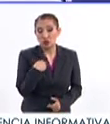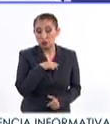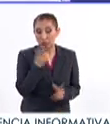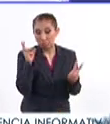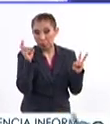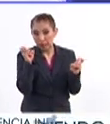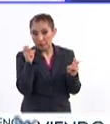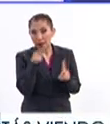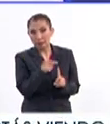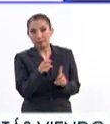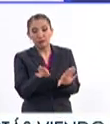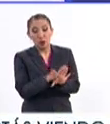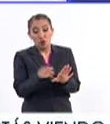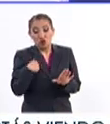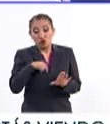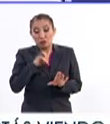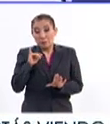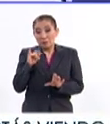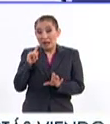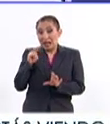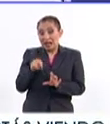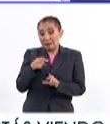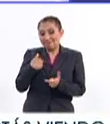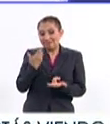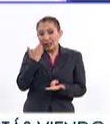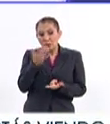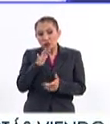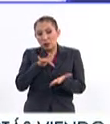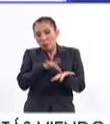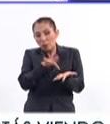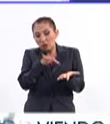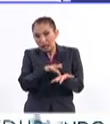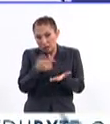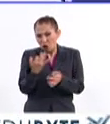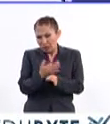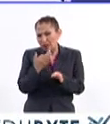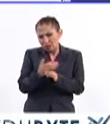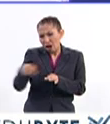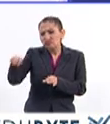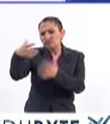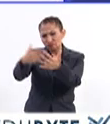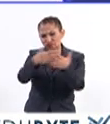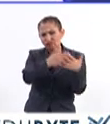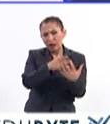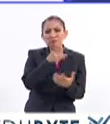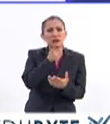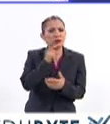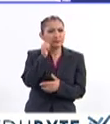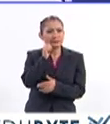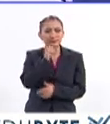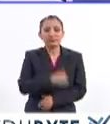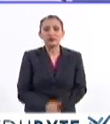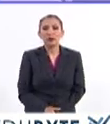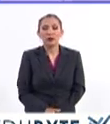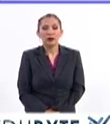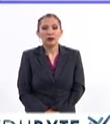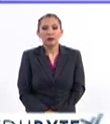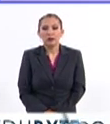nuestro tema, pues como Instituto Politécnico Nacional, ¿no? Apoyar como lo hemos hecho a la industria petrolera desde siempre.